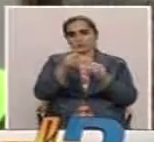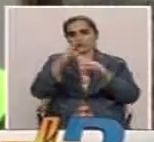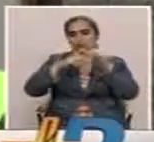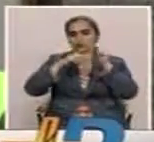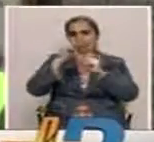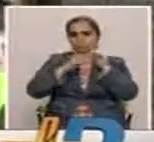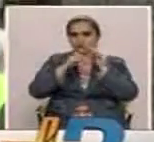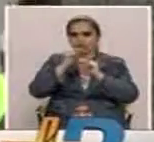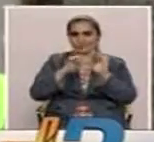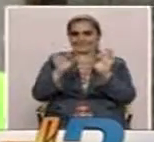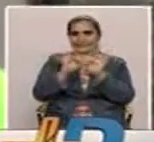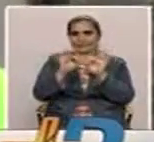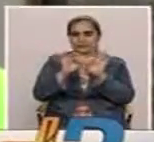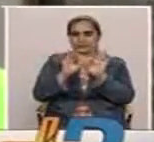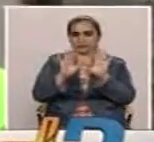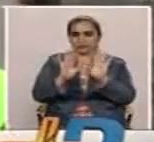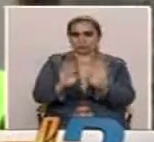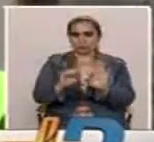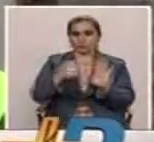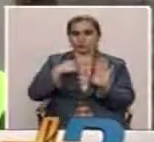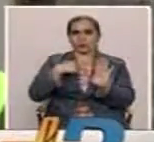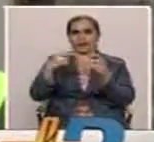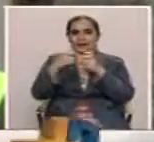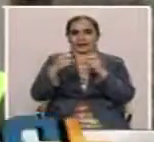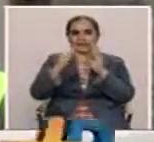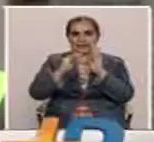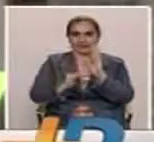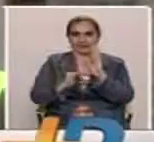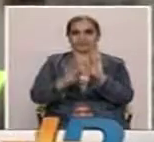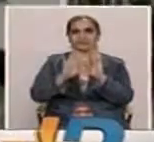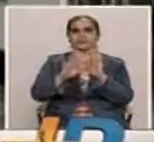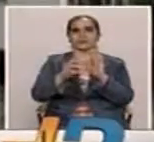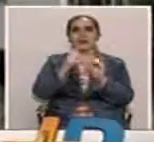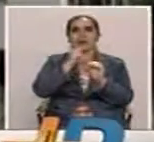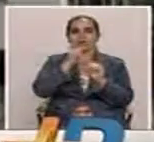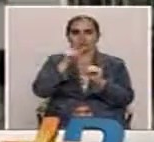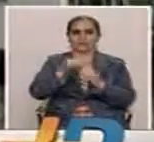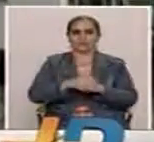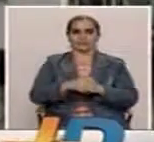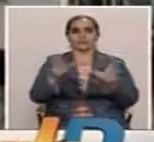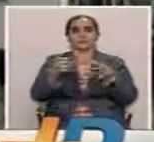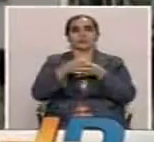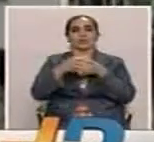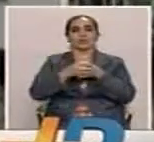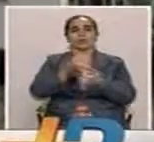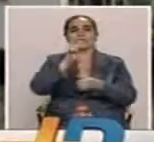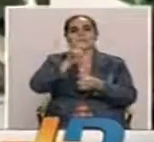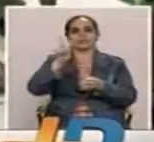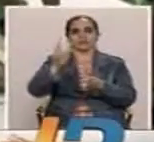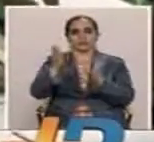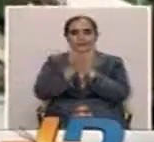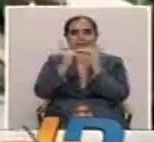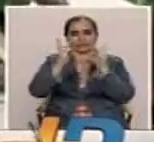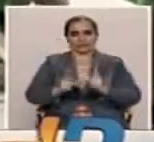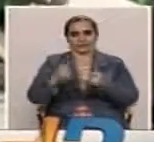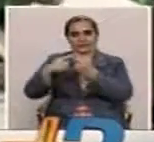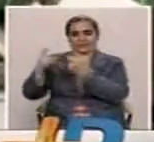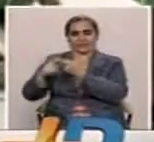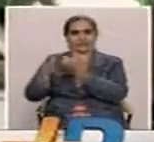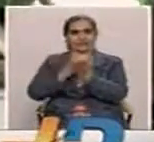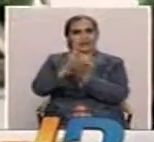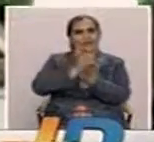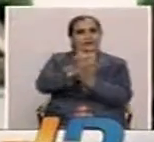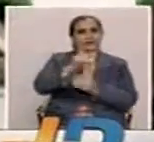que sean totalmente autosuficientes, con consumo bajo en energía y en agua. Un grupo conformado por 22 estudiantes de diferentes carreras